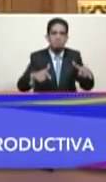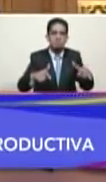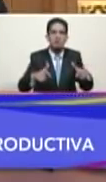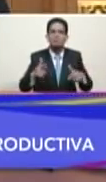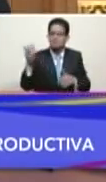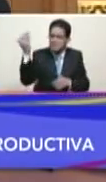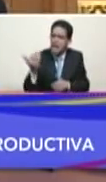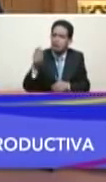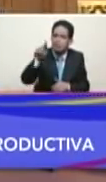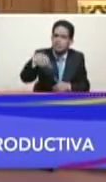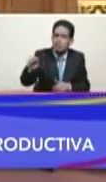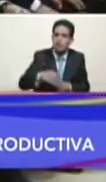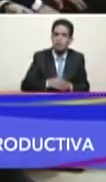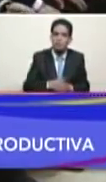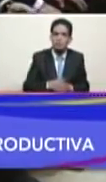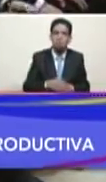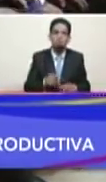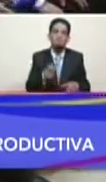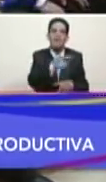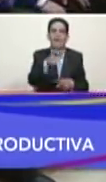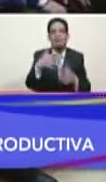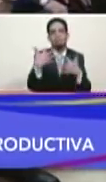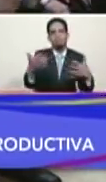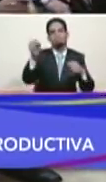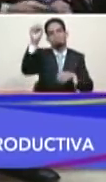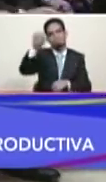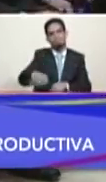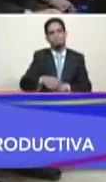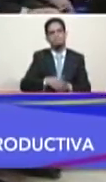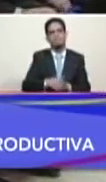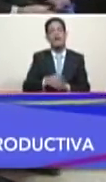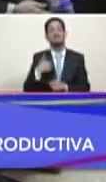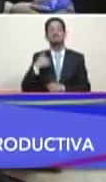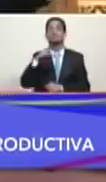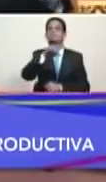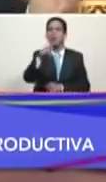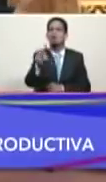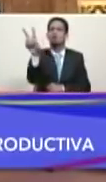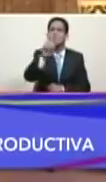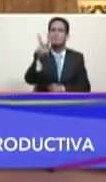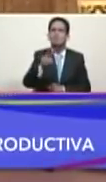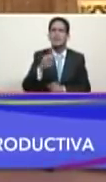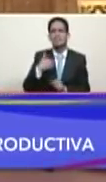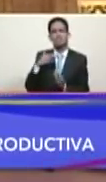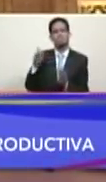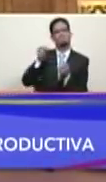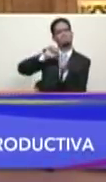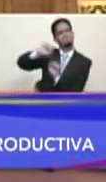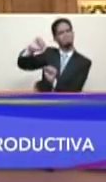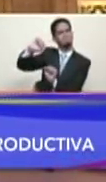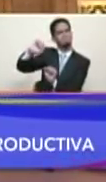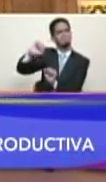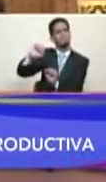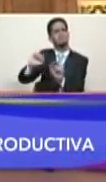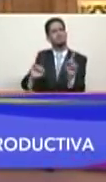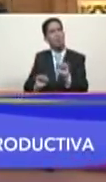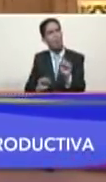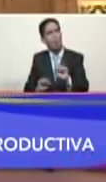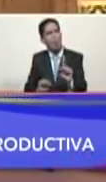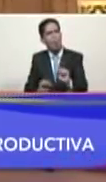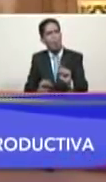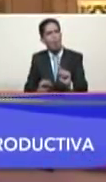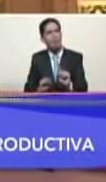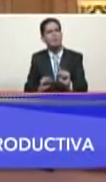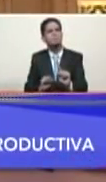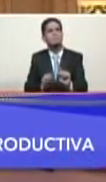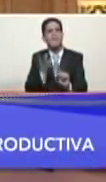traigo. No, pregunto al país. Me cierro. Si puedo recuperar